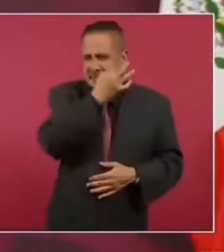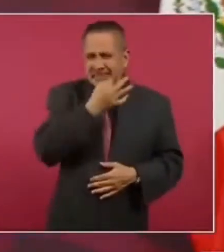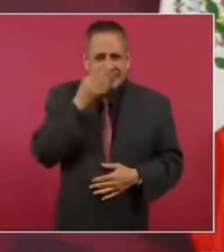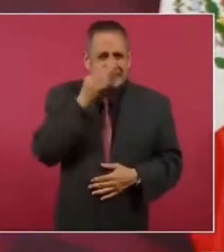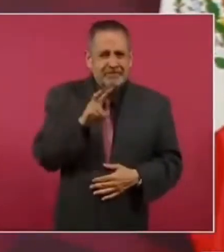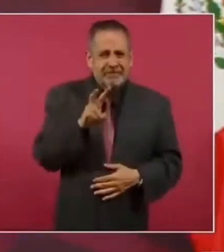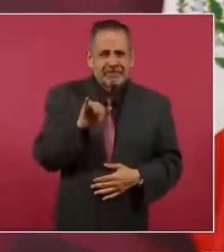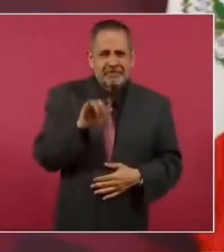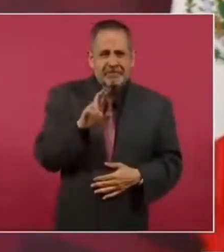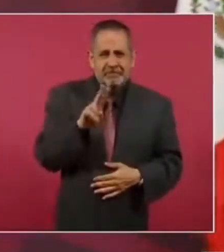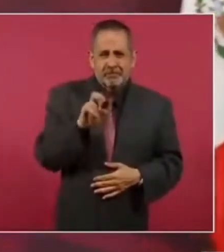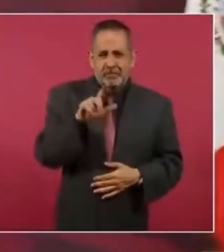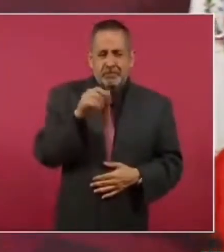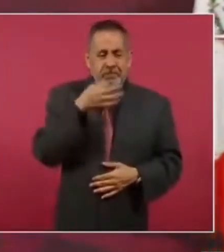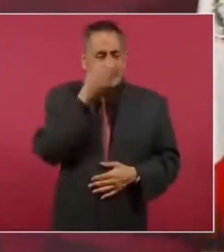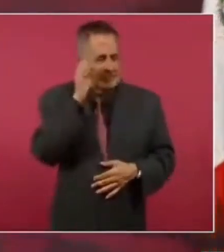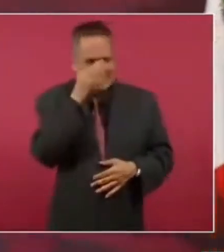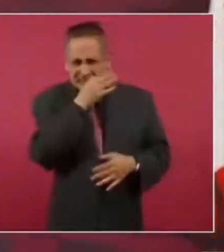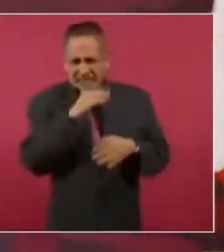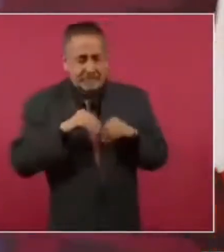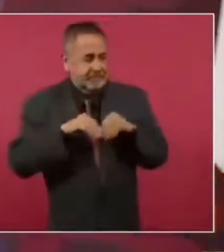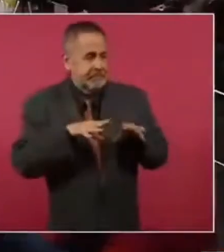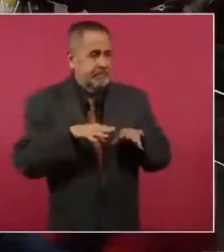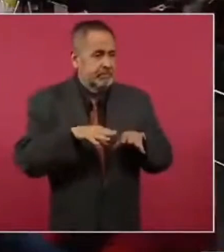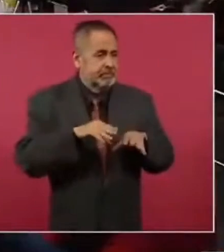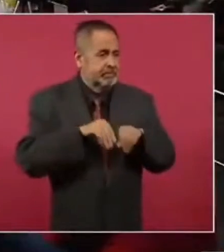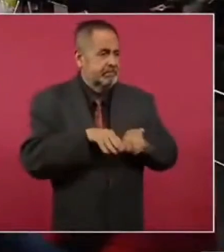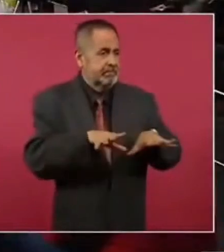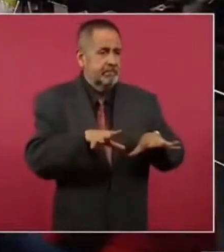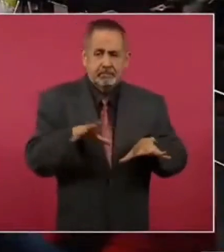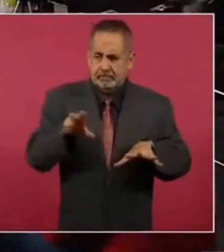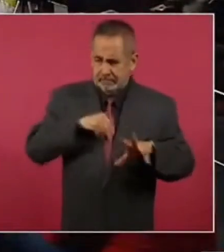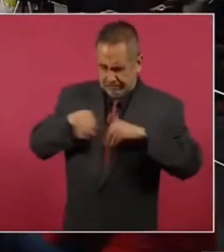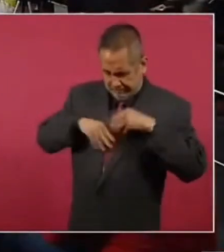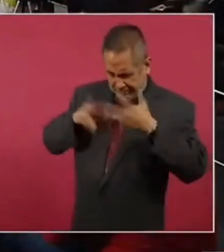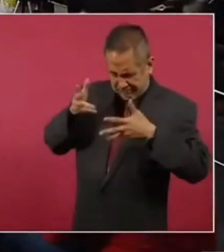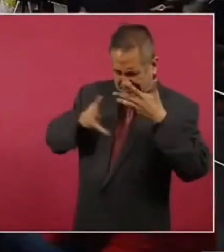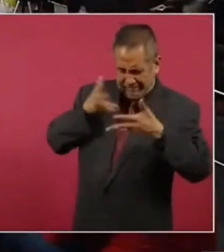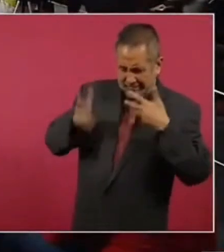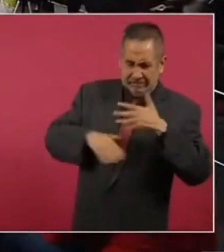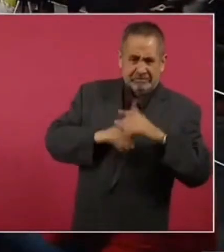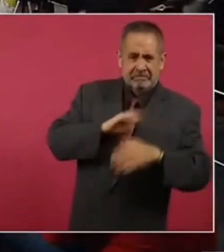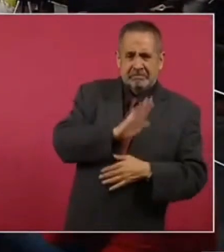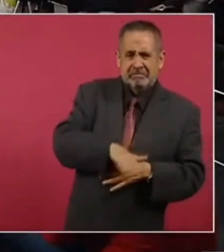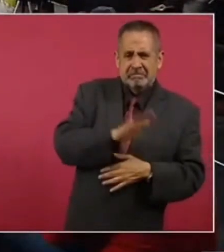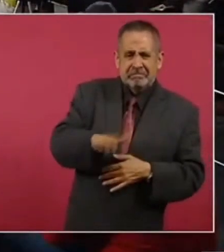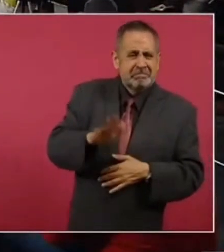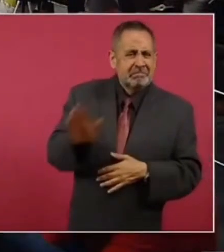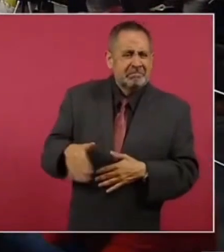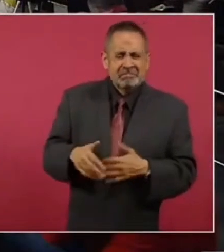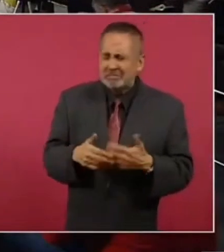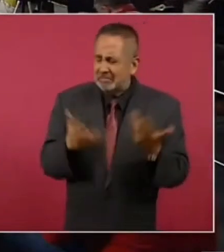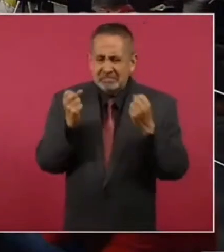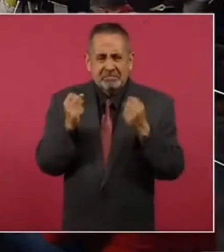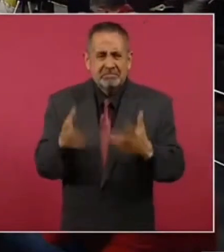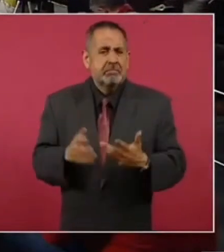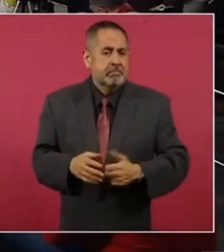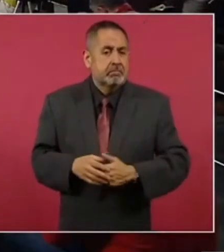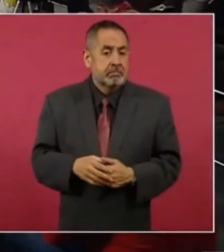y los civilizadores en 3 siglos no pudieron